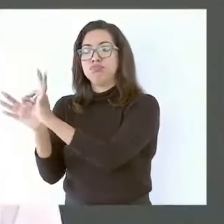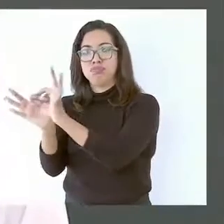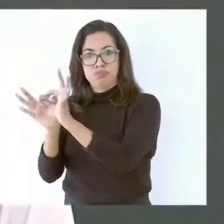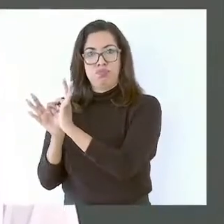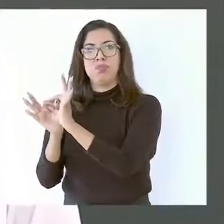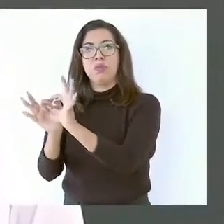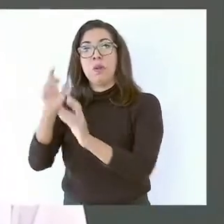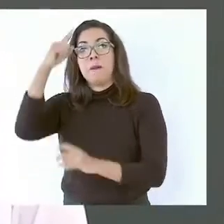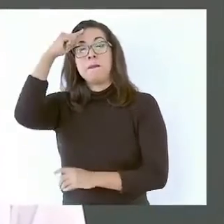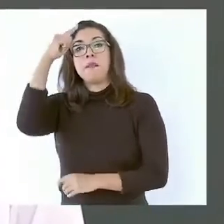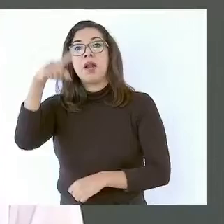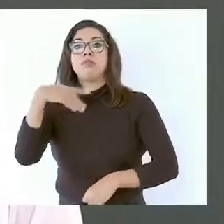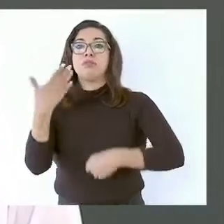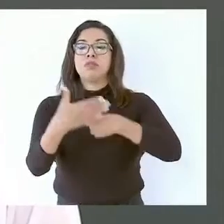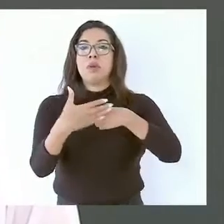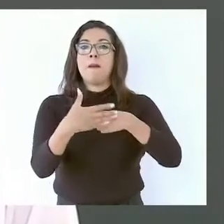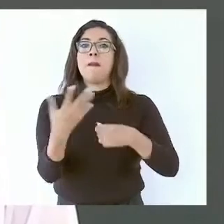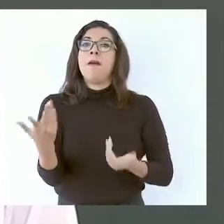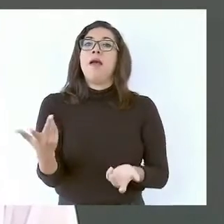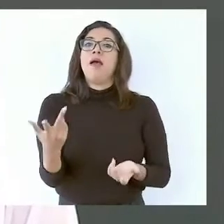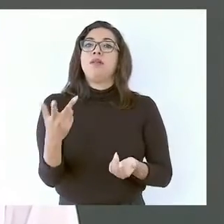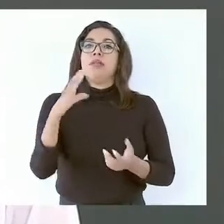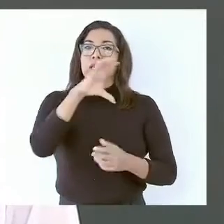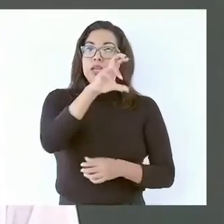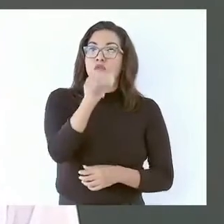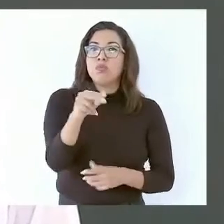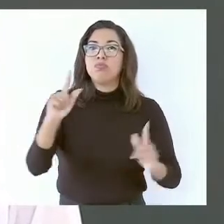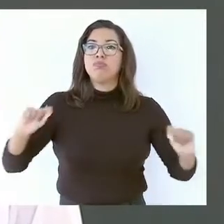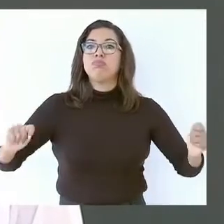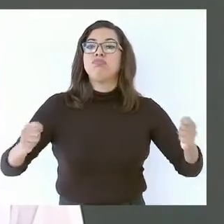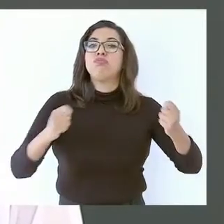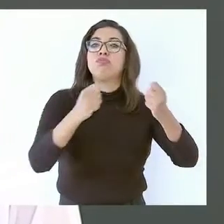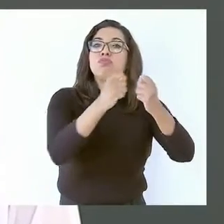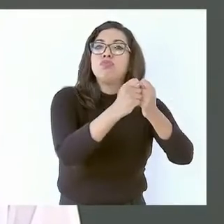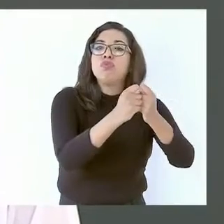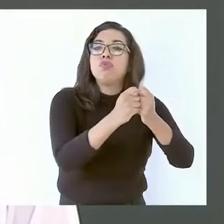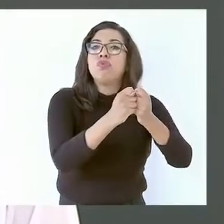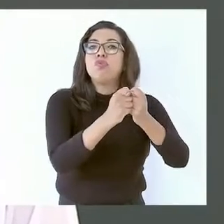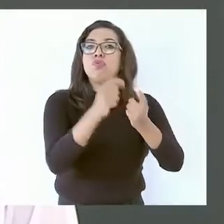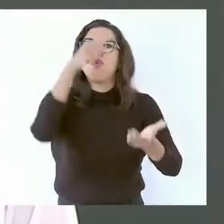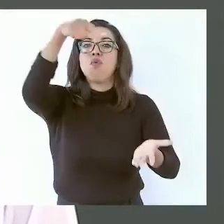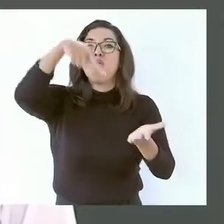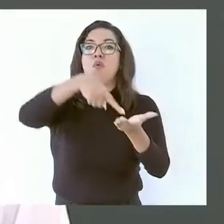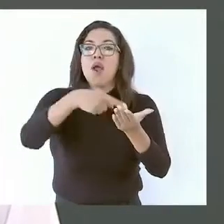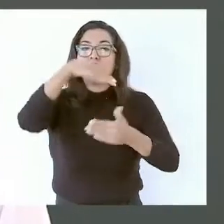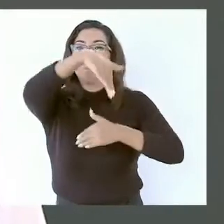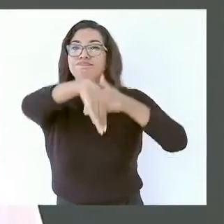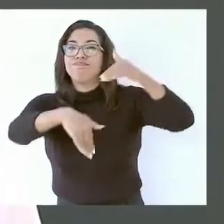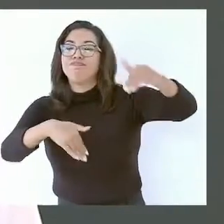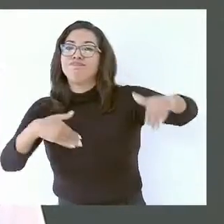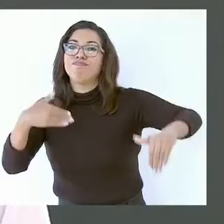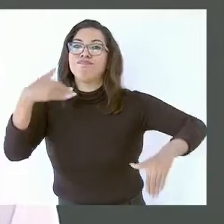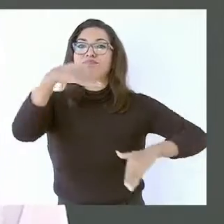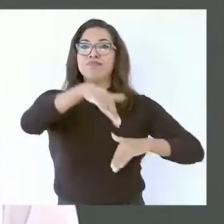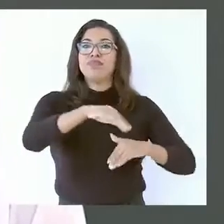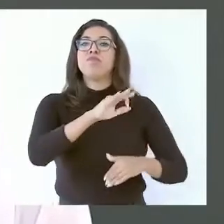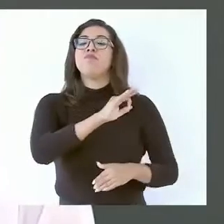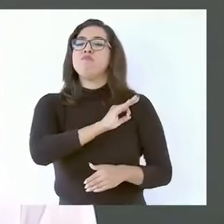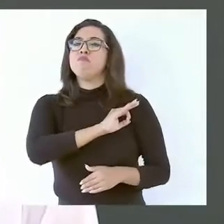de Tulum, para toda la población local y para el turismo que no llega a hoteles con acceso al